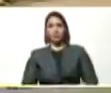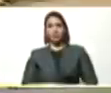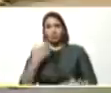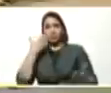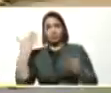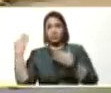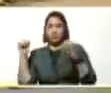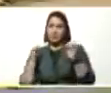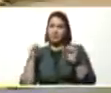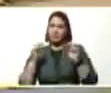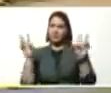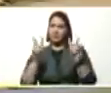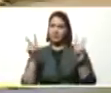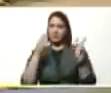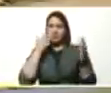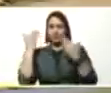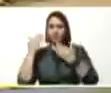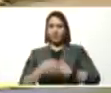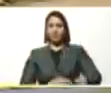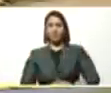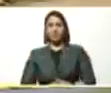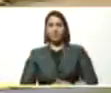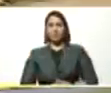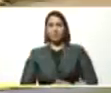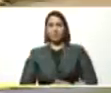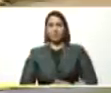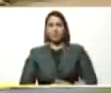Mérida victoriosa. Adelante, Tobar.